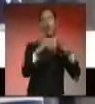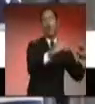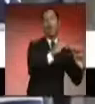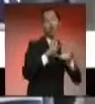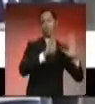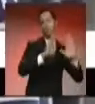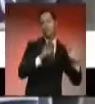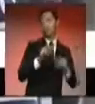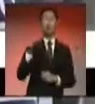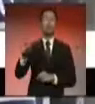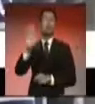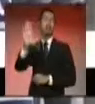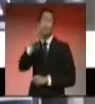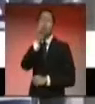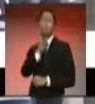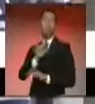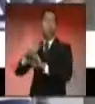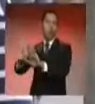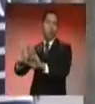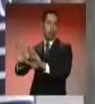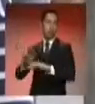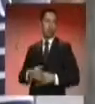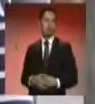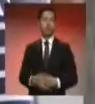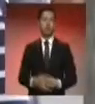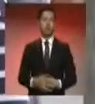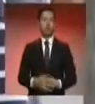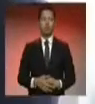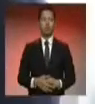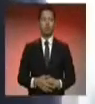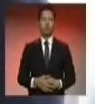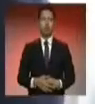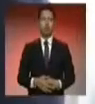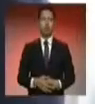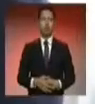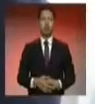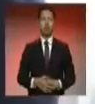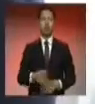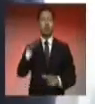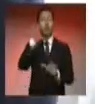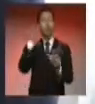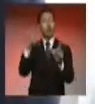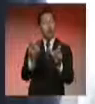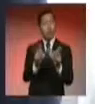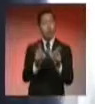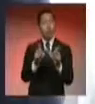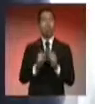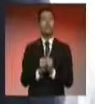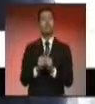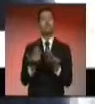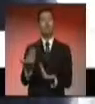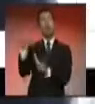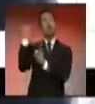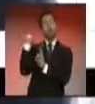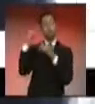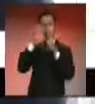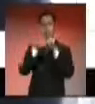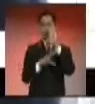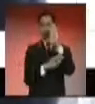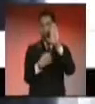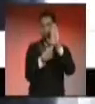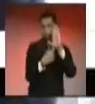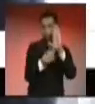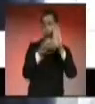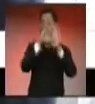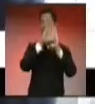no podría darle ningún pronunciamiento por la reserva que nos da la ley. La Fiscalía es el órgano que después de la Constitución y los